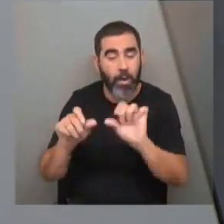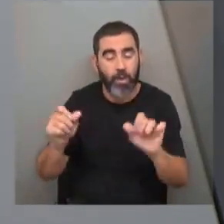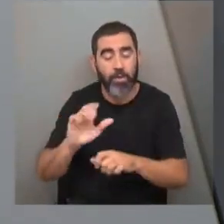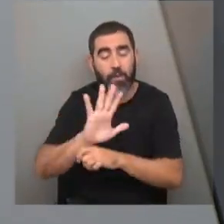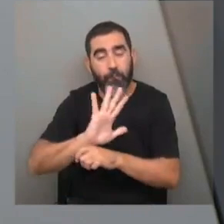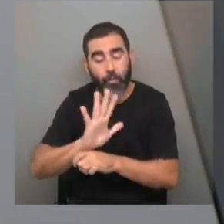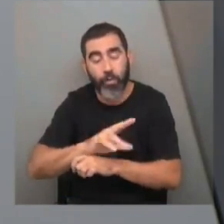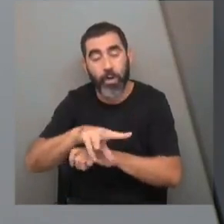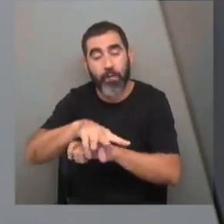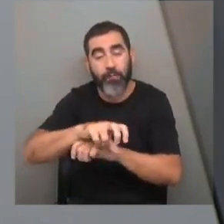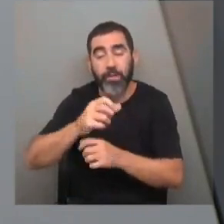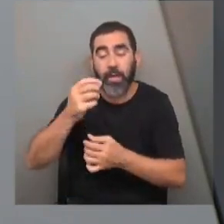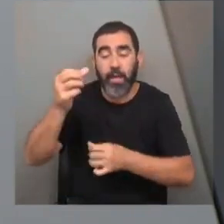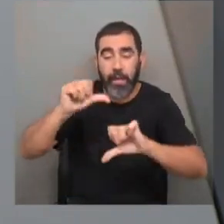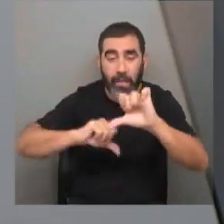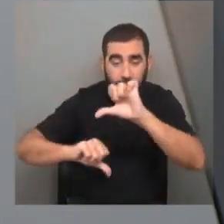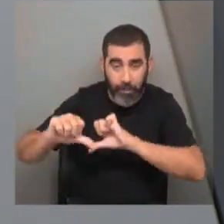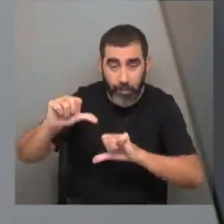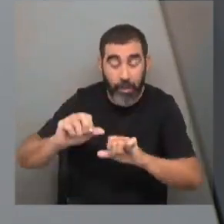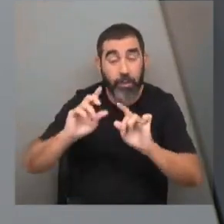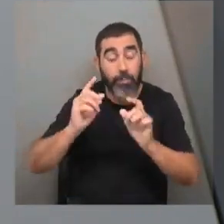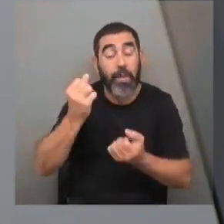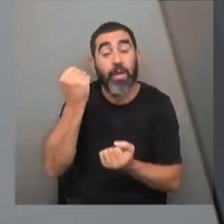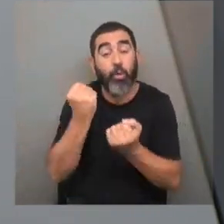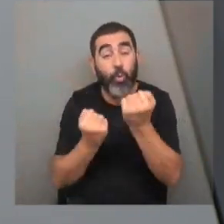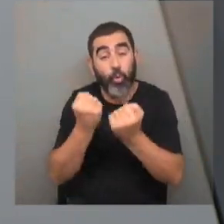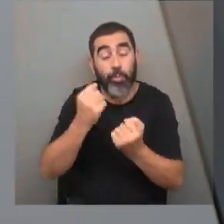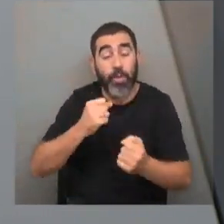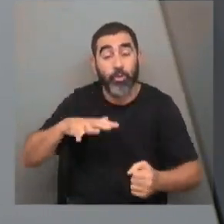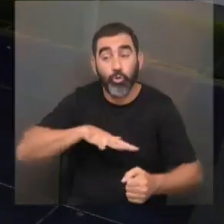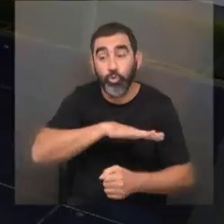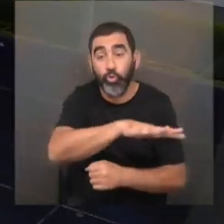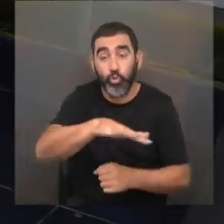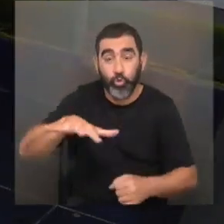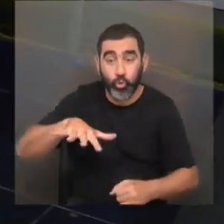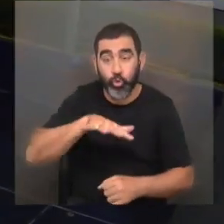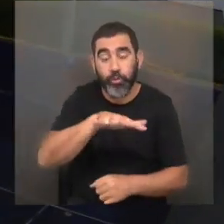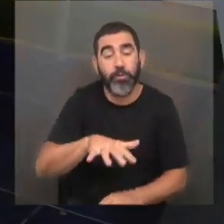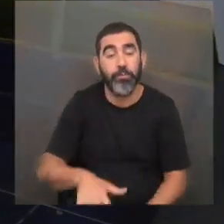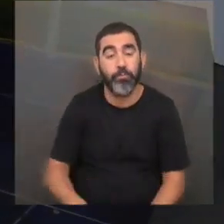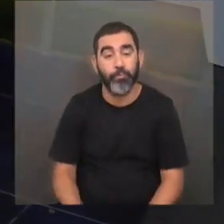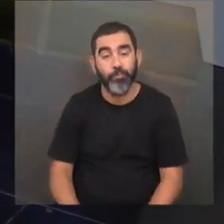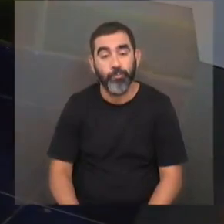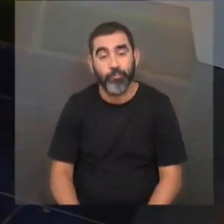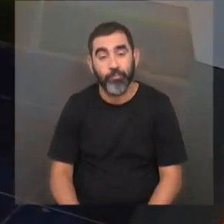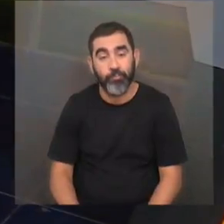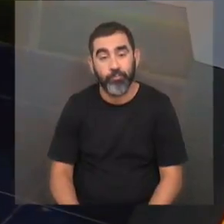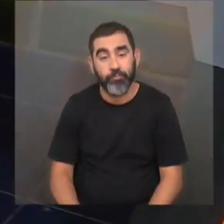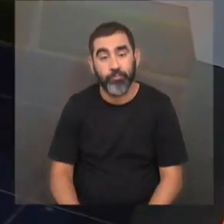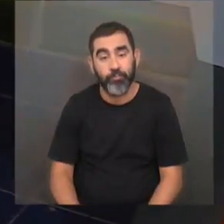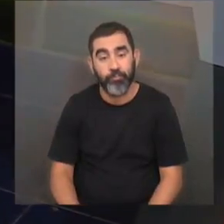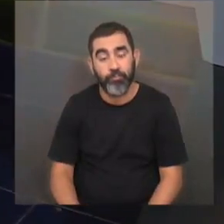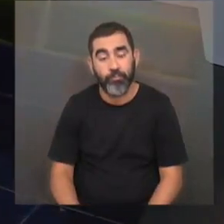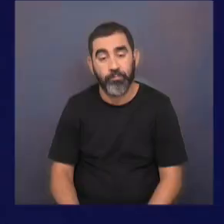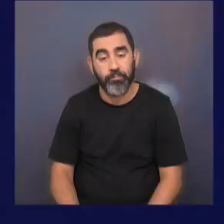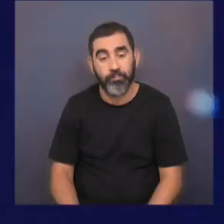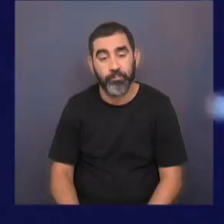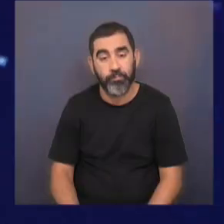biología, en física, en química, hasta incluso economía o sociología. ¿Sí? Está bueno. Yo